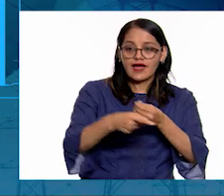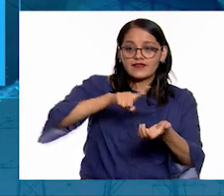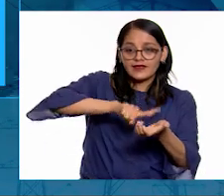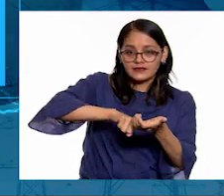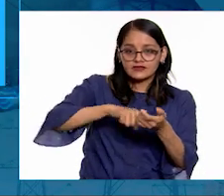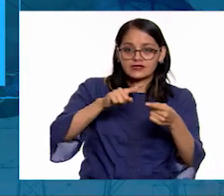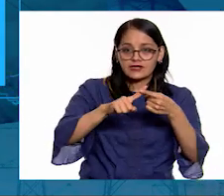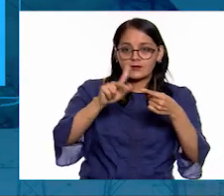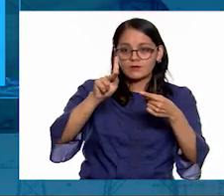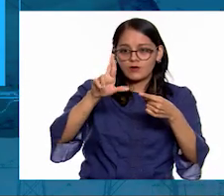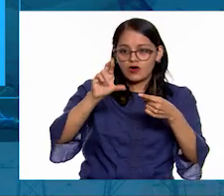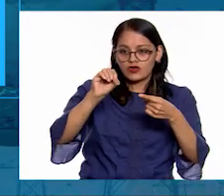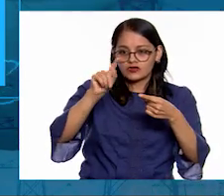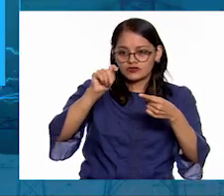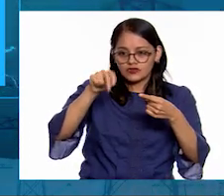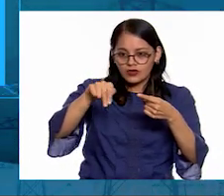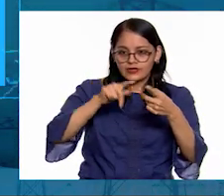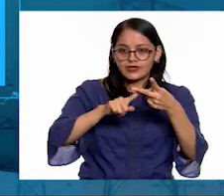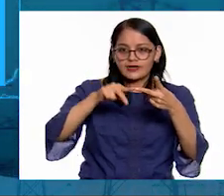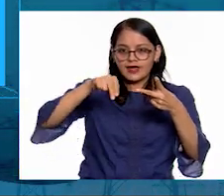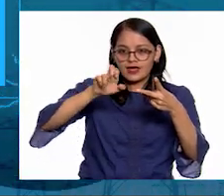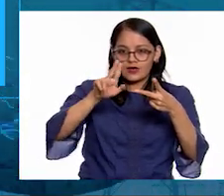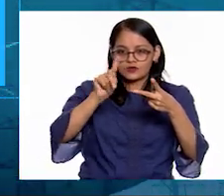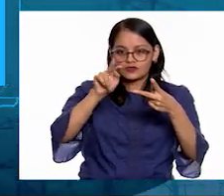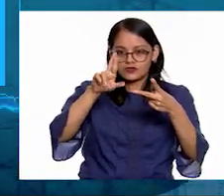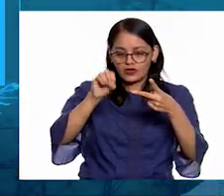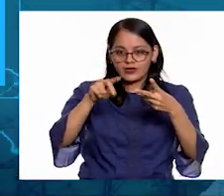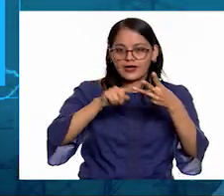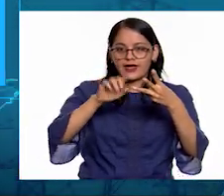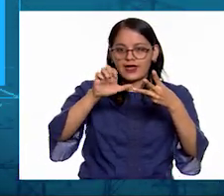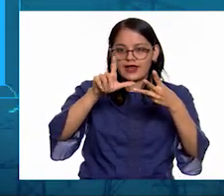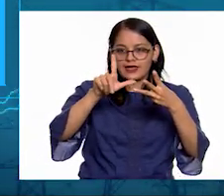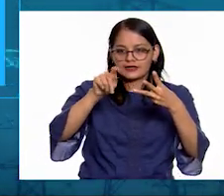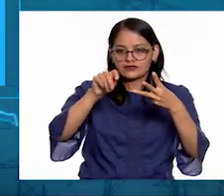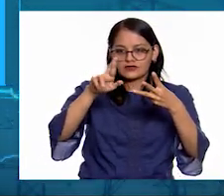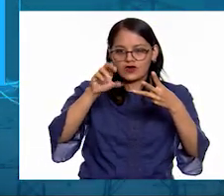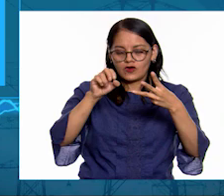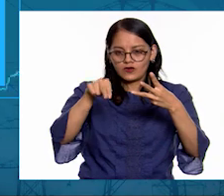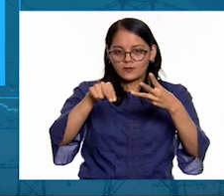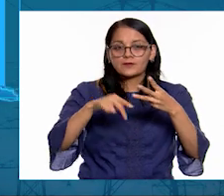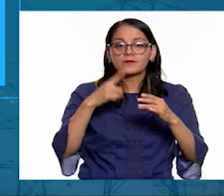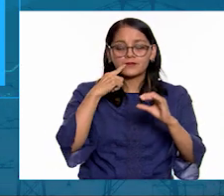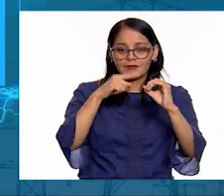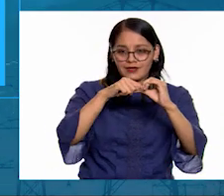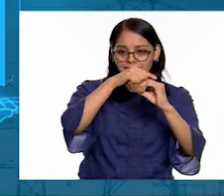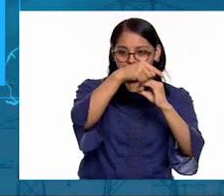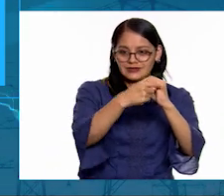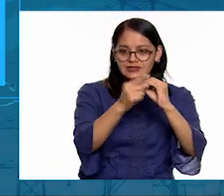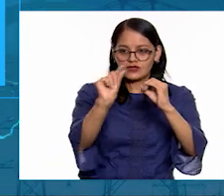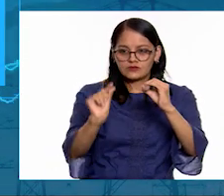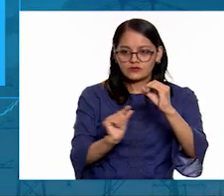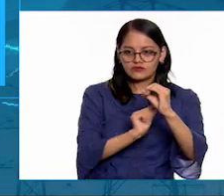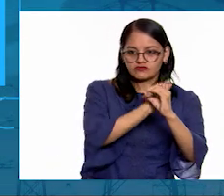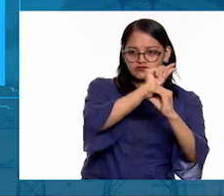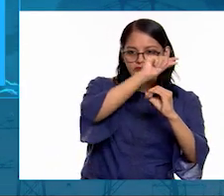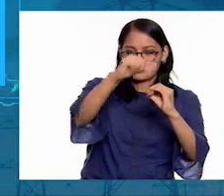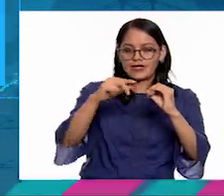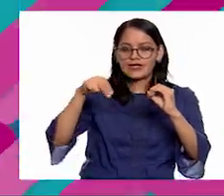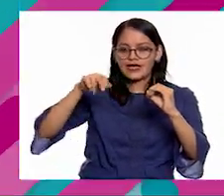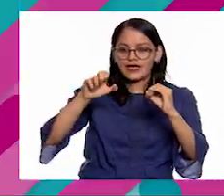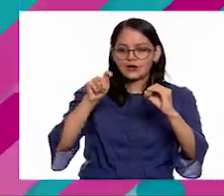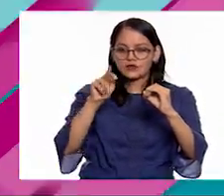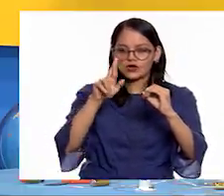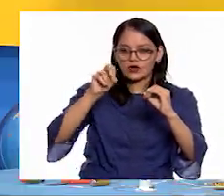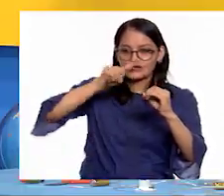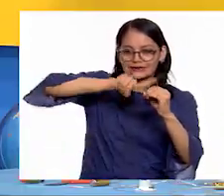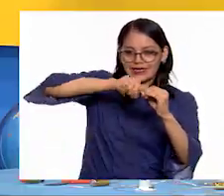neutrones y electrones. Los electrones giran alrededor de un núcleo formado por protones y neutrones. Como podemos